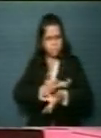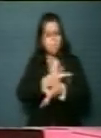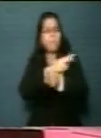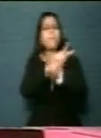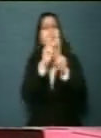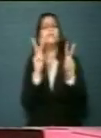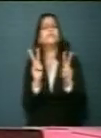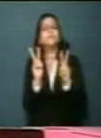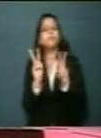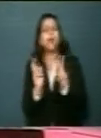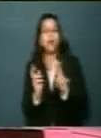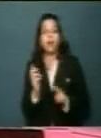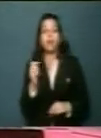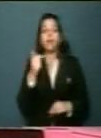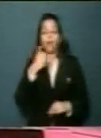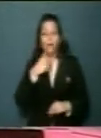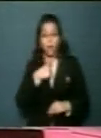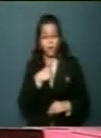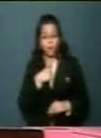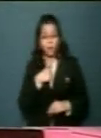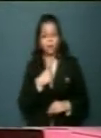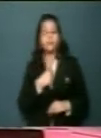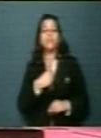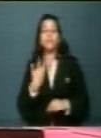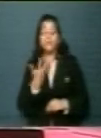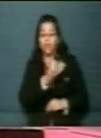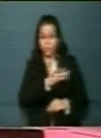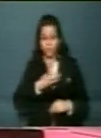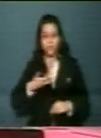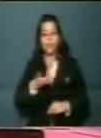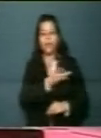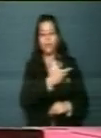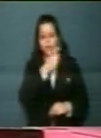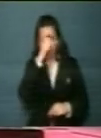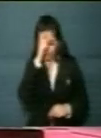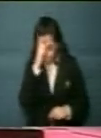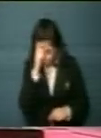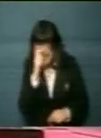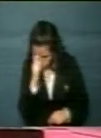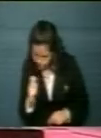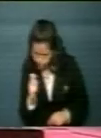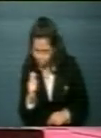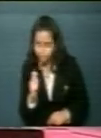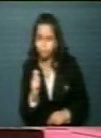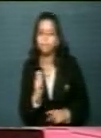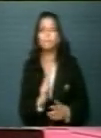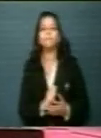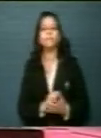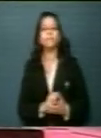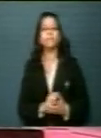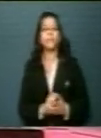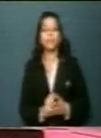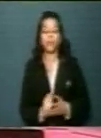a título personal, también rendimos reconocimiento este día.